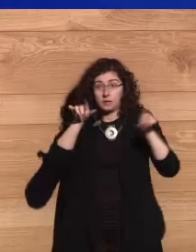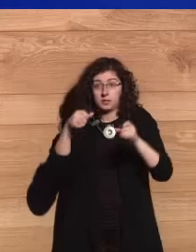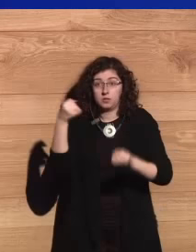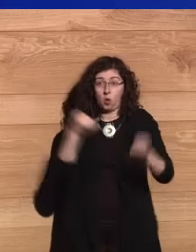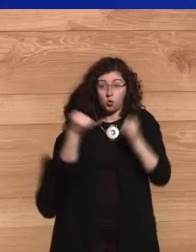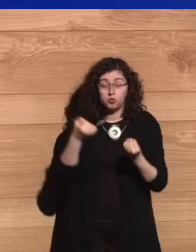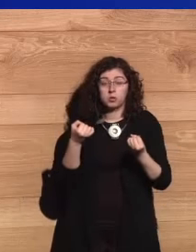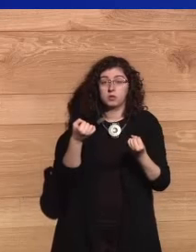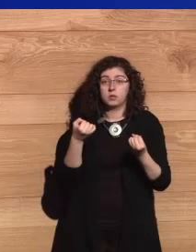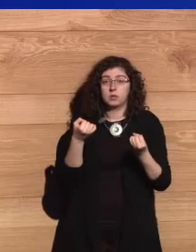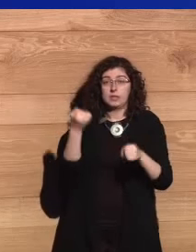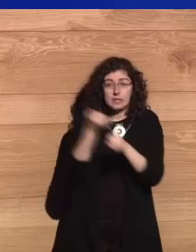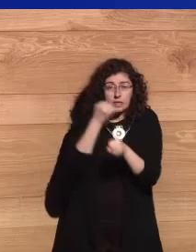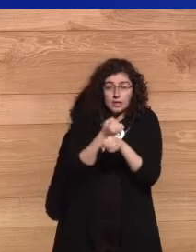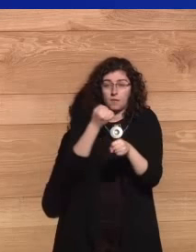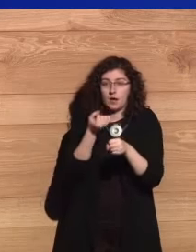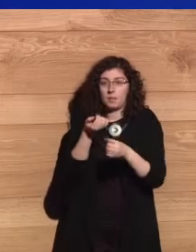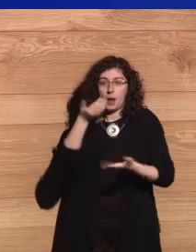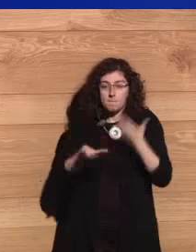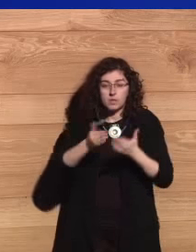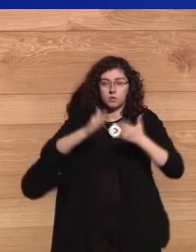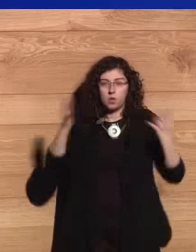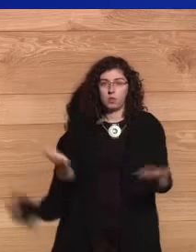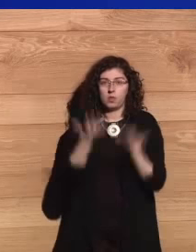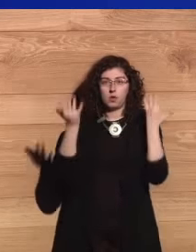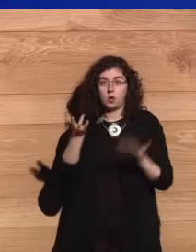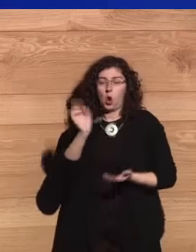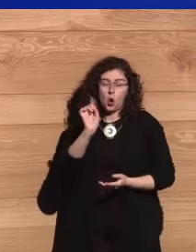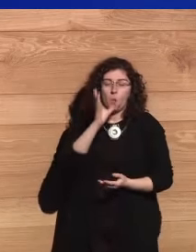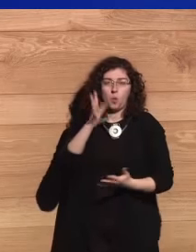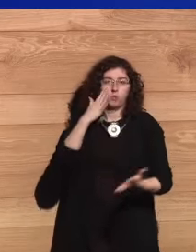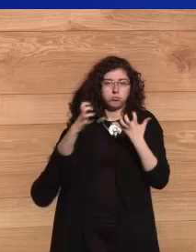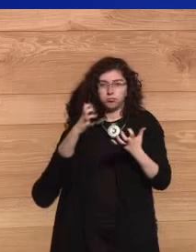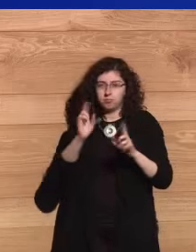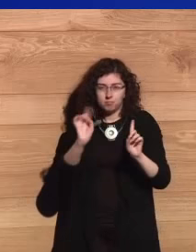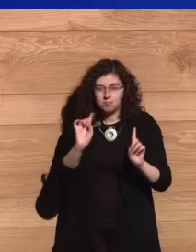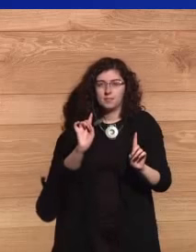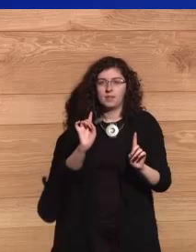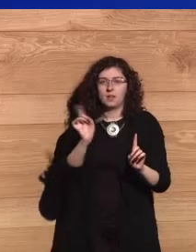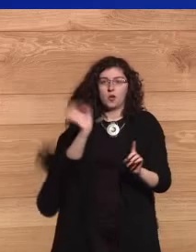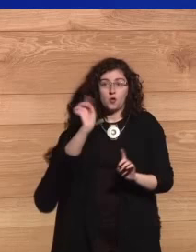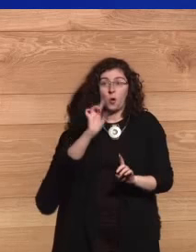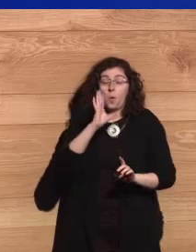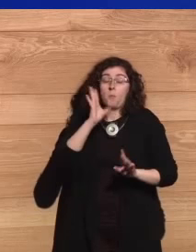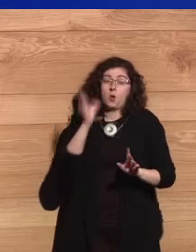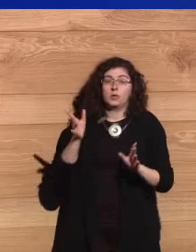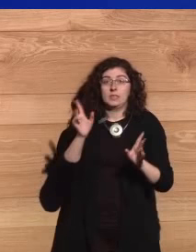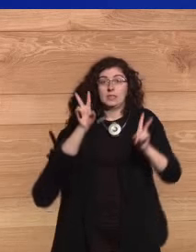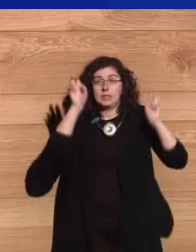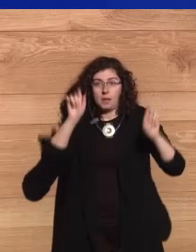trabaja para aligerar el peso. No por razones estéticas, sino por razones ecológicas y